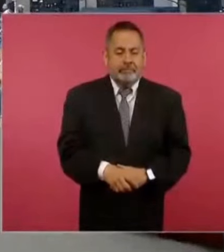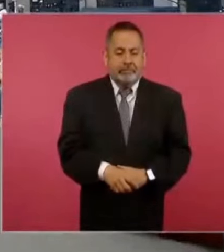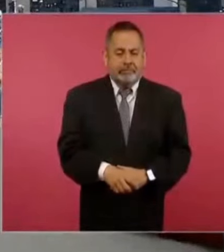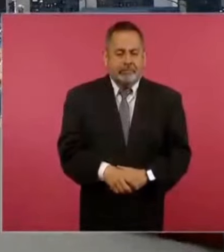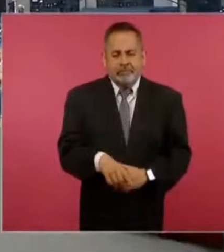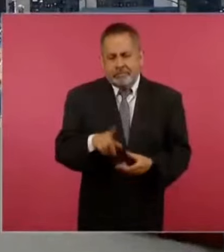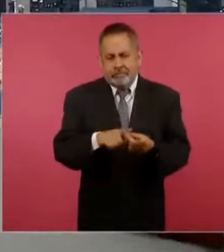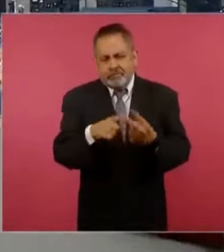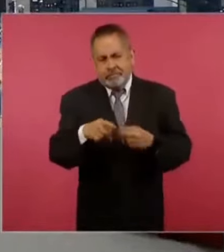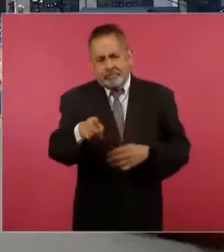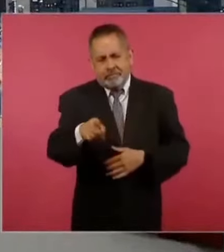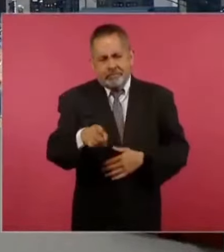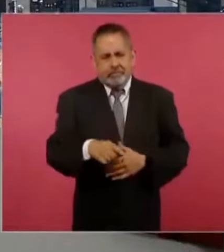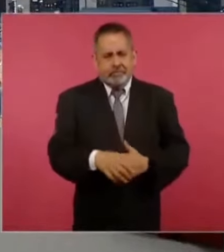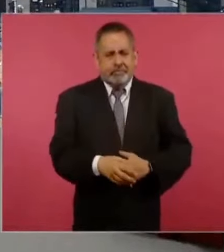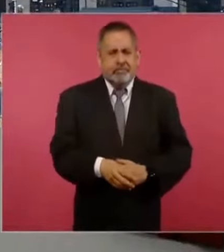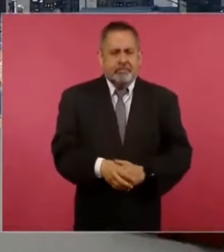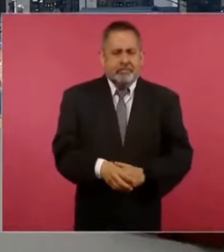de dónde